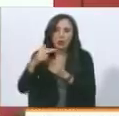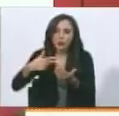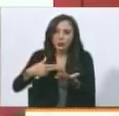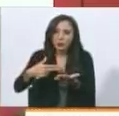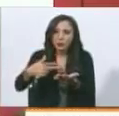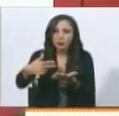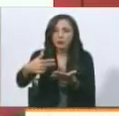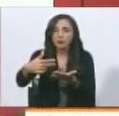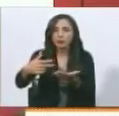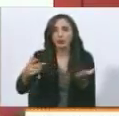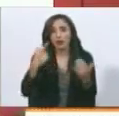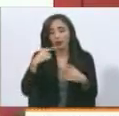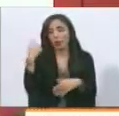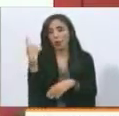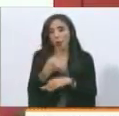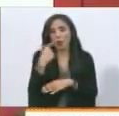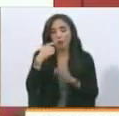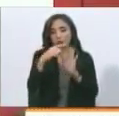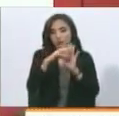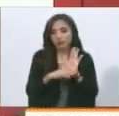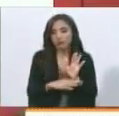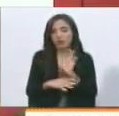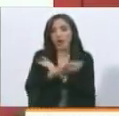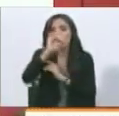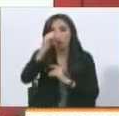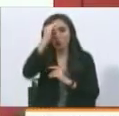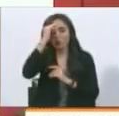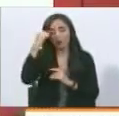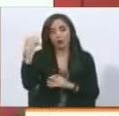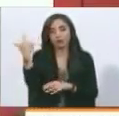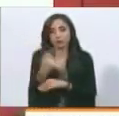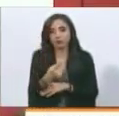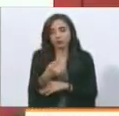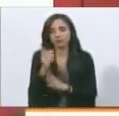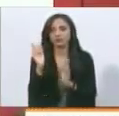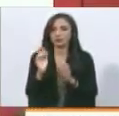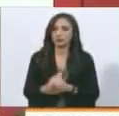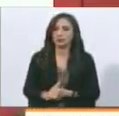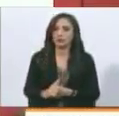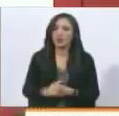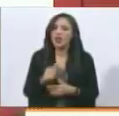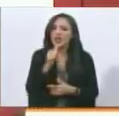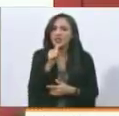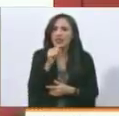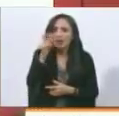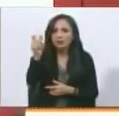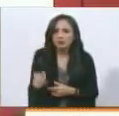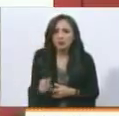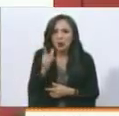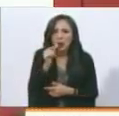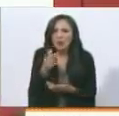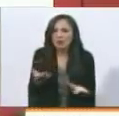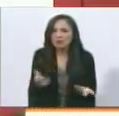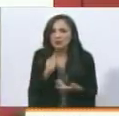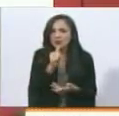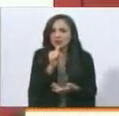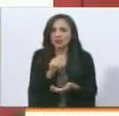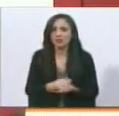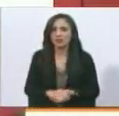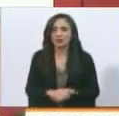por una orden que le da Julio Borges. Es el Monasterio. ¿Quién es Monasterio? El que llaman